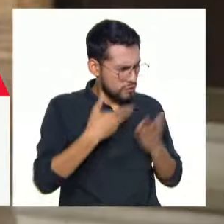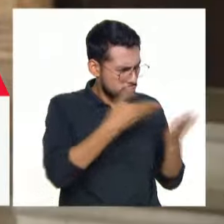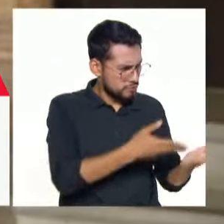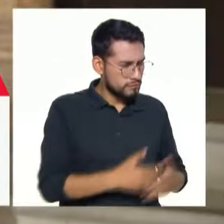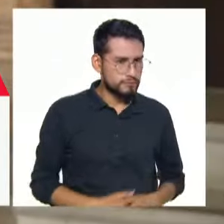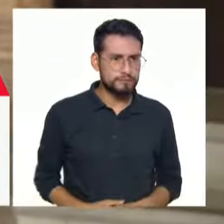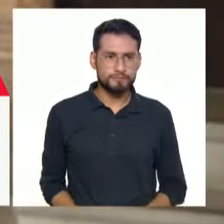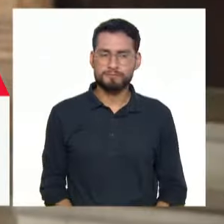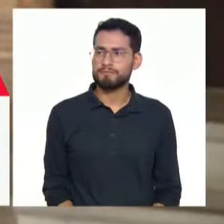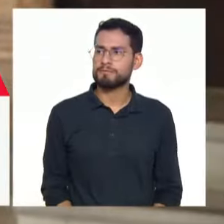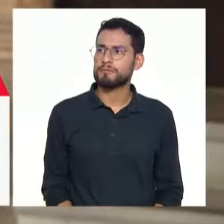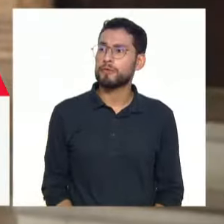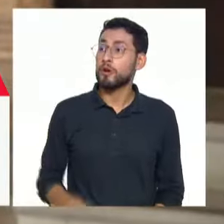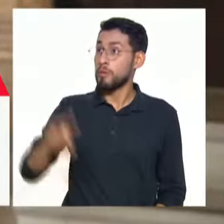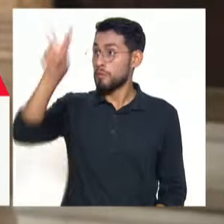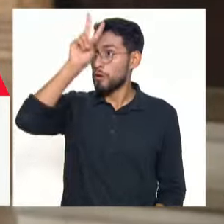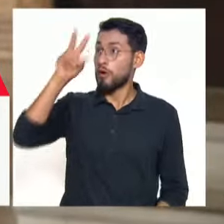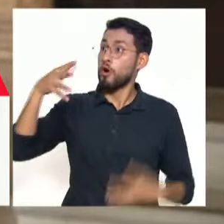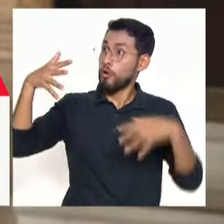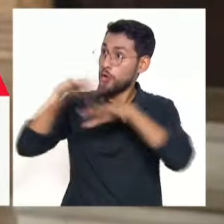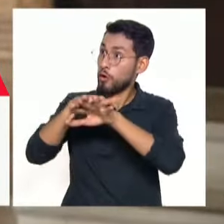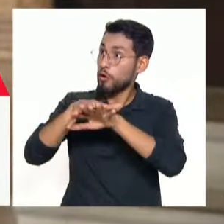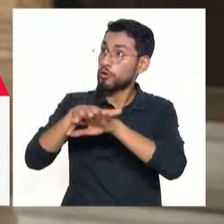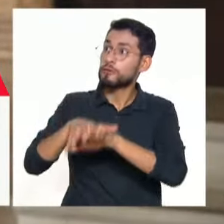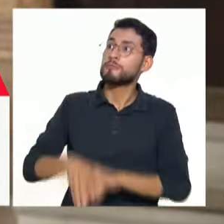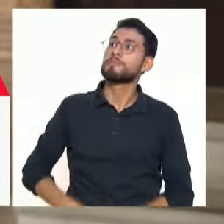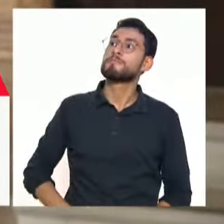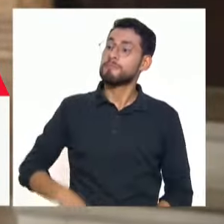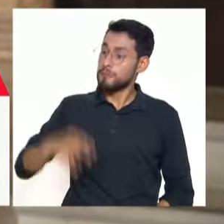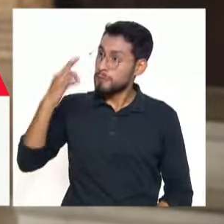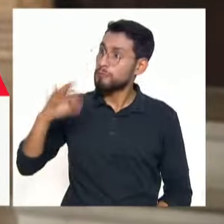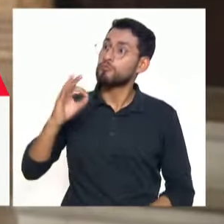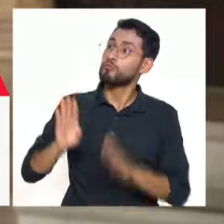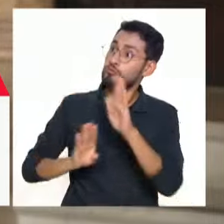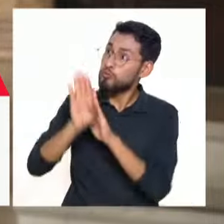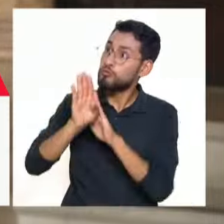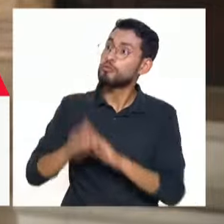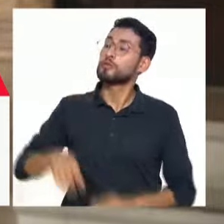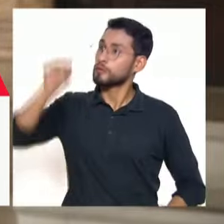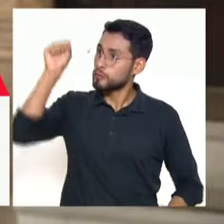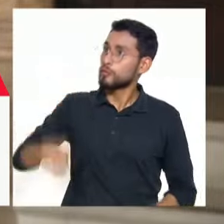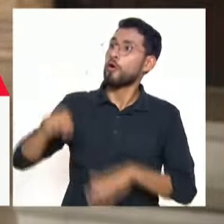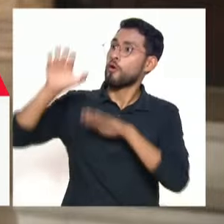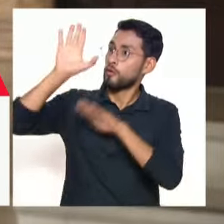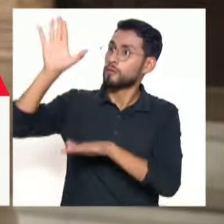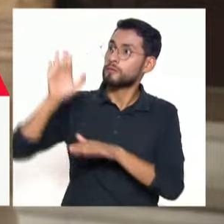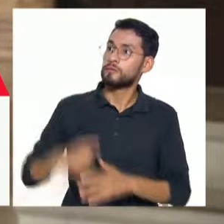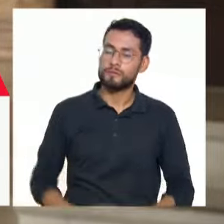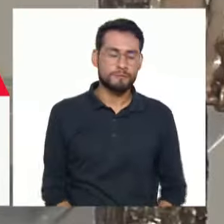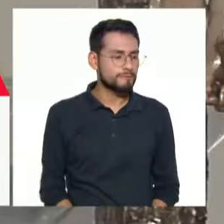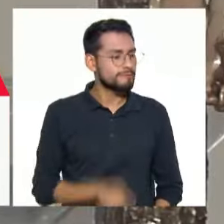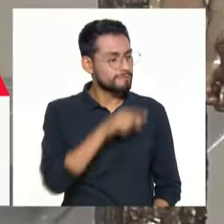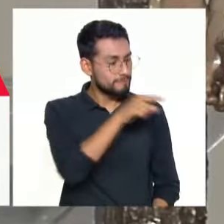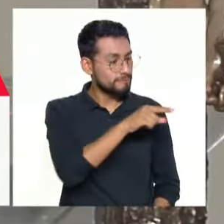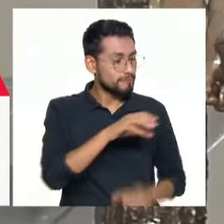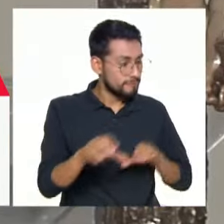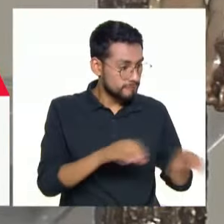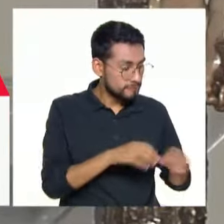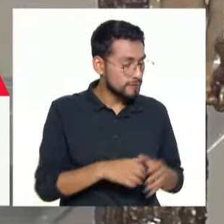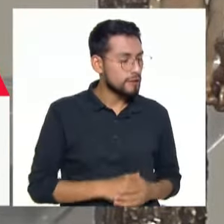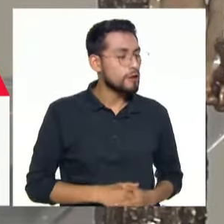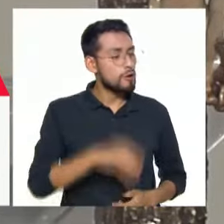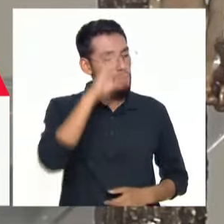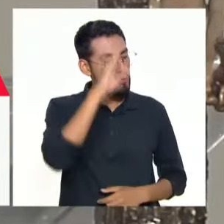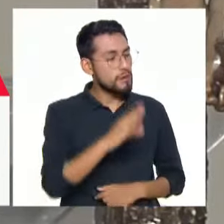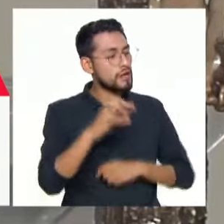confío? Por un Perú con inclusión y siempre con desarrollo. Sí, juro. Si así lo hiciera,